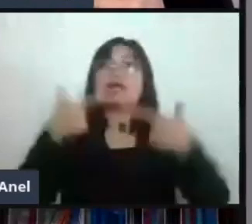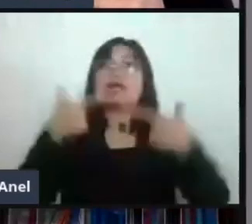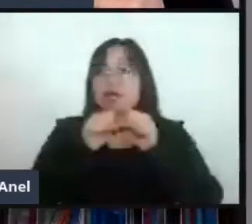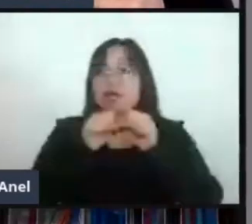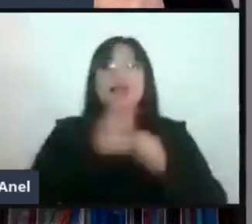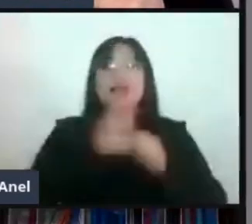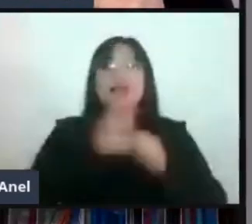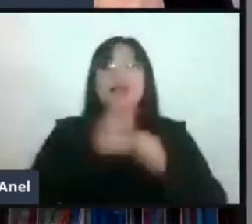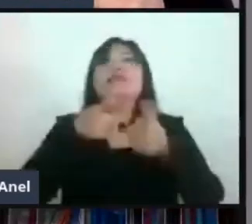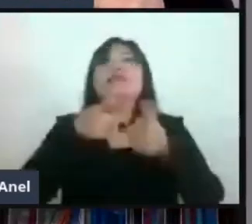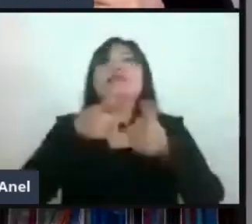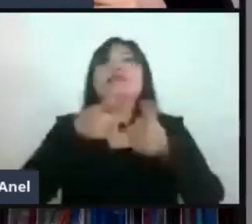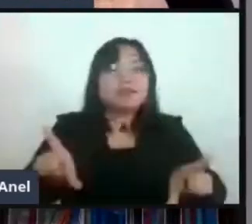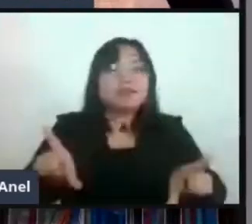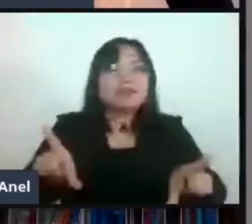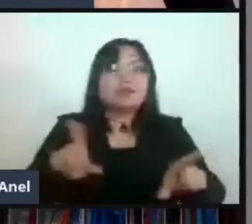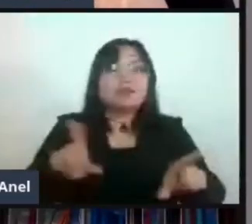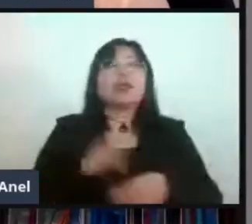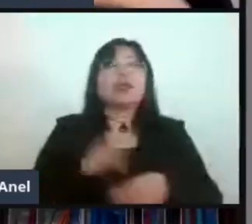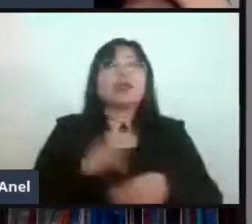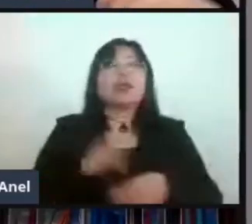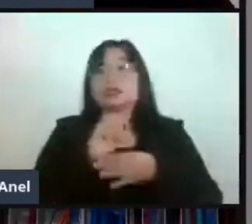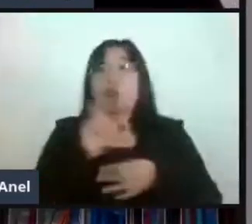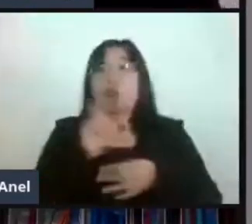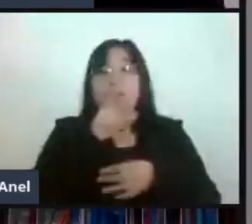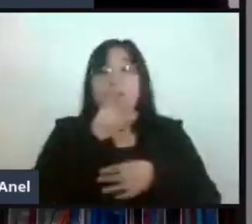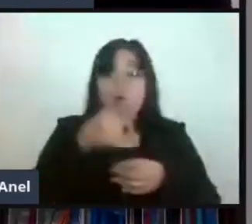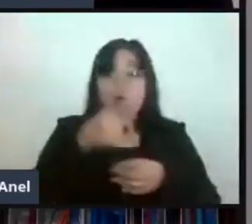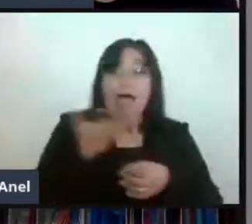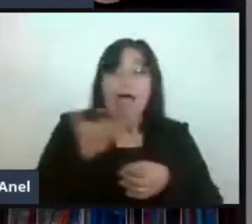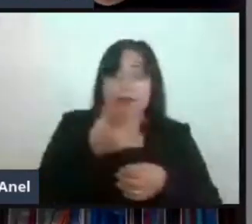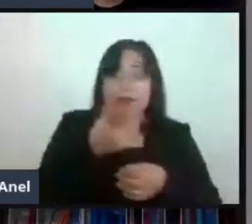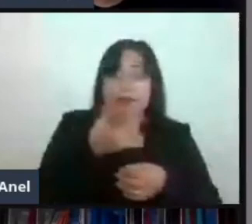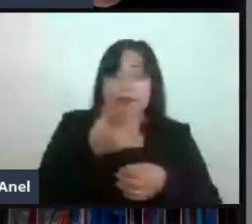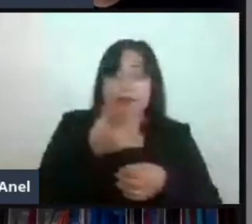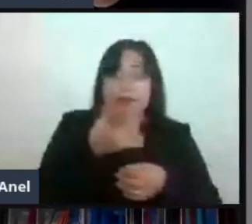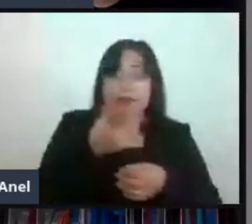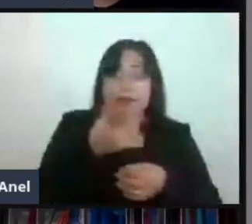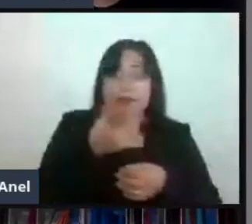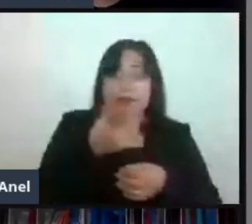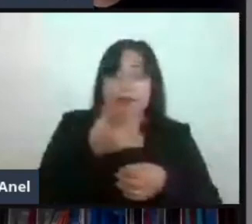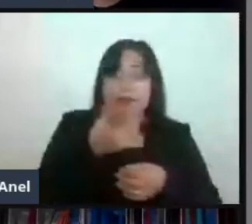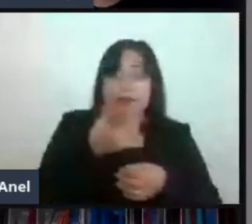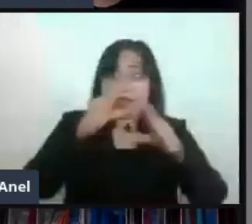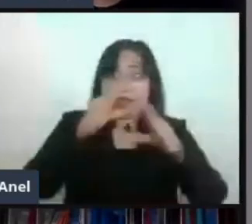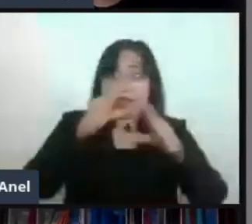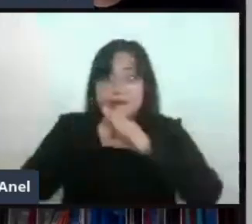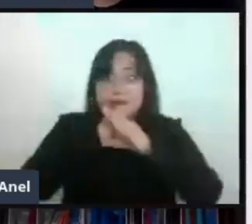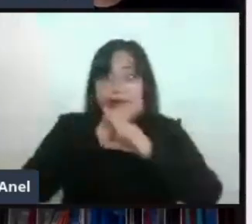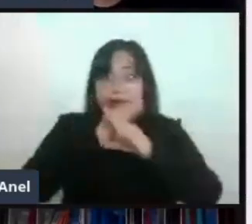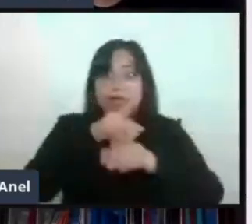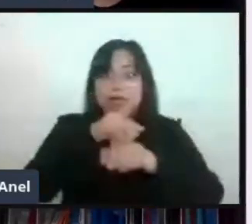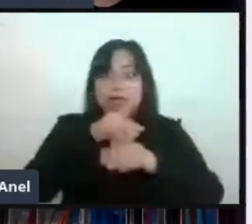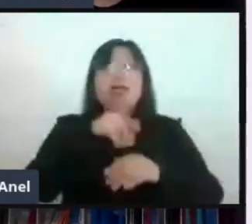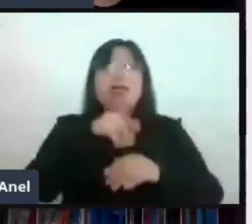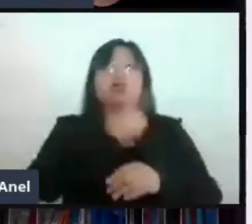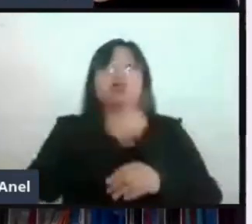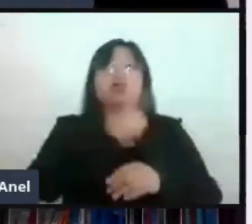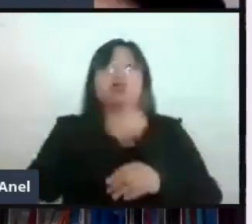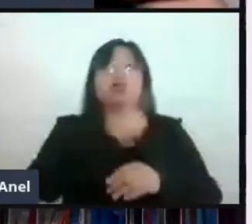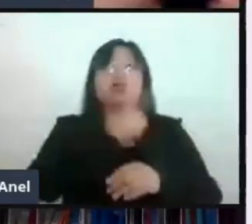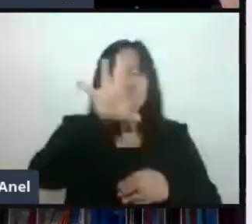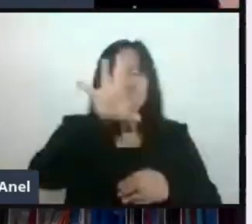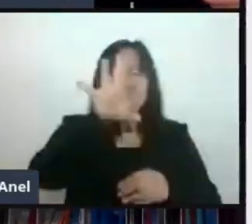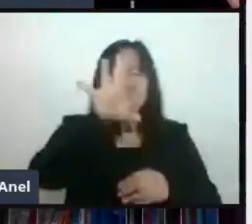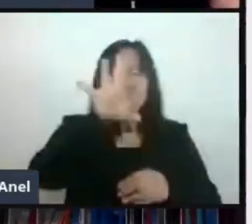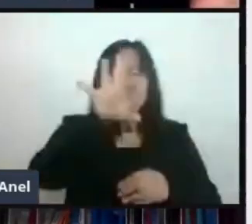resolviendo, porque es una encuesta, ¿no? Y en Claro. un cuestionario sí es posible. Entonces, sí hay que decirle al sistema qué es lo que queremos, ¿de acuerdo? Y ahí